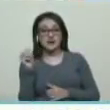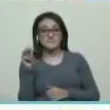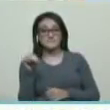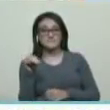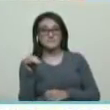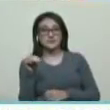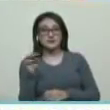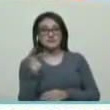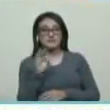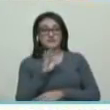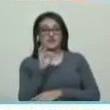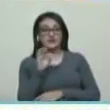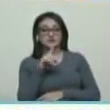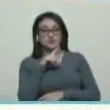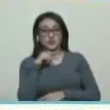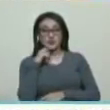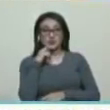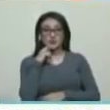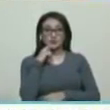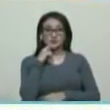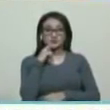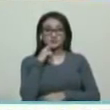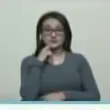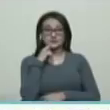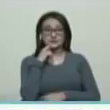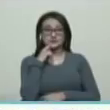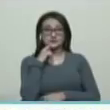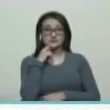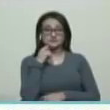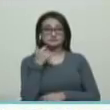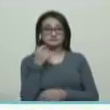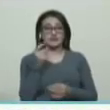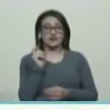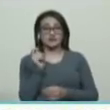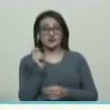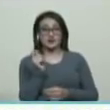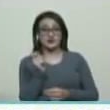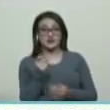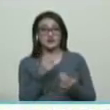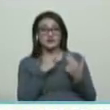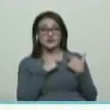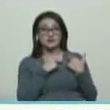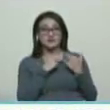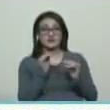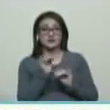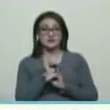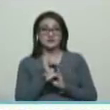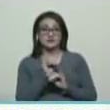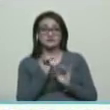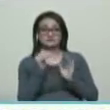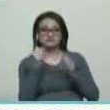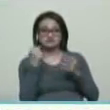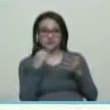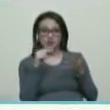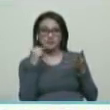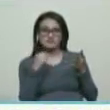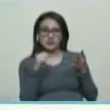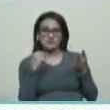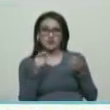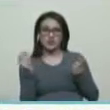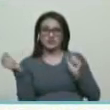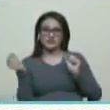en la Federación de Rusia, ya tengamos la tarea determinada, detallada,